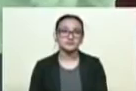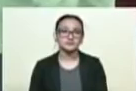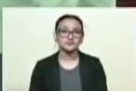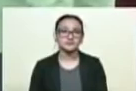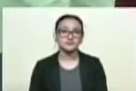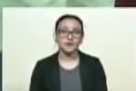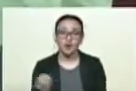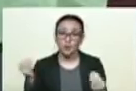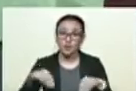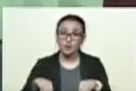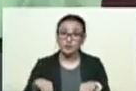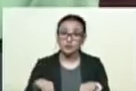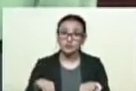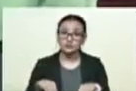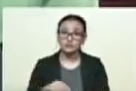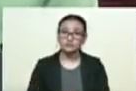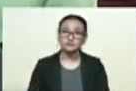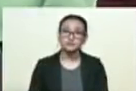¿Están de acuerdo?